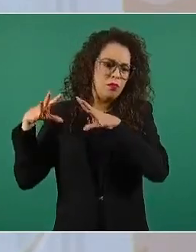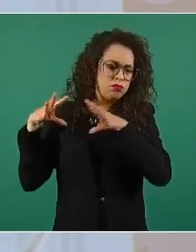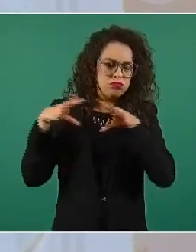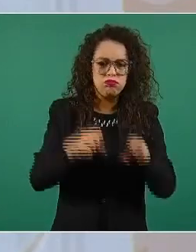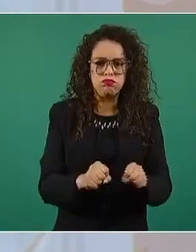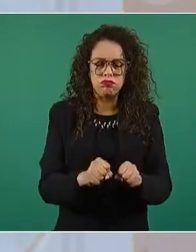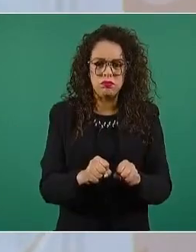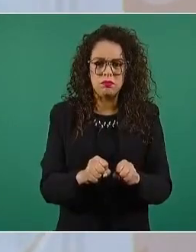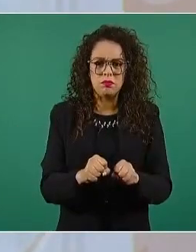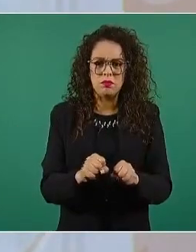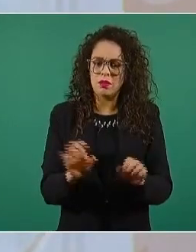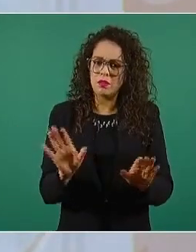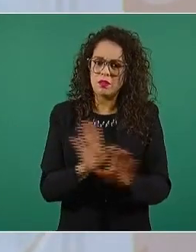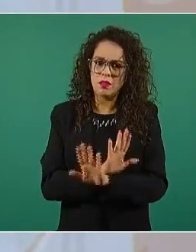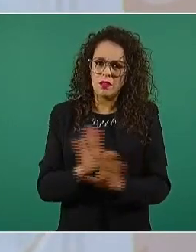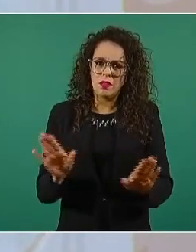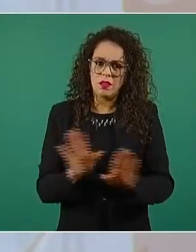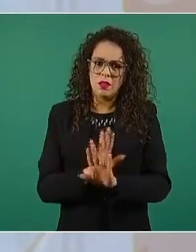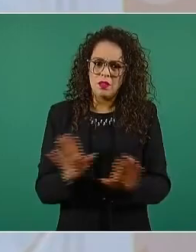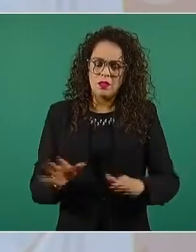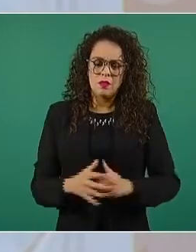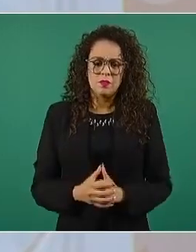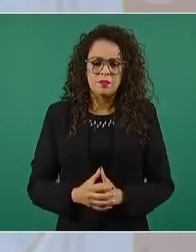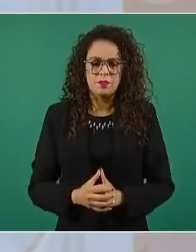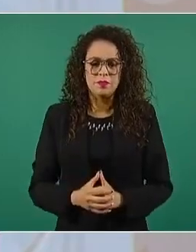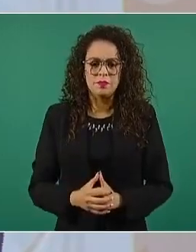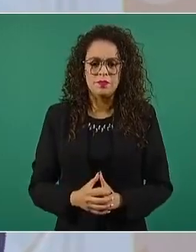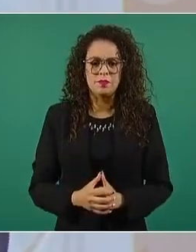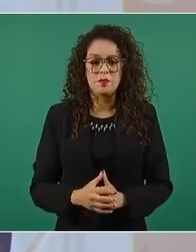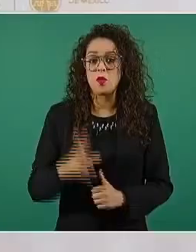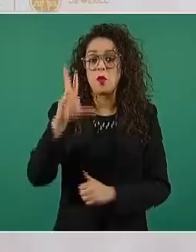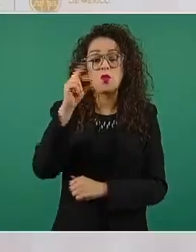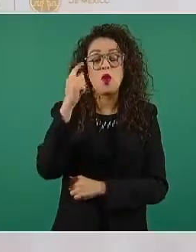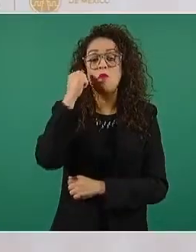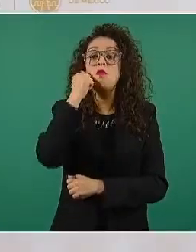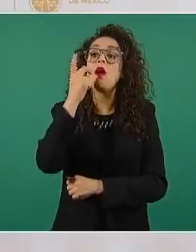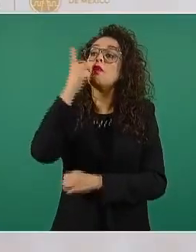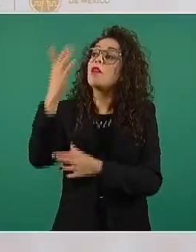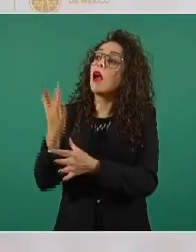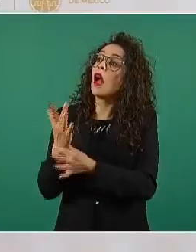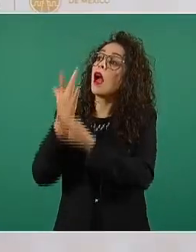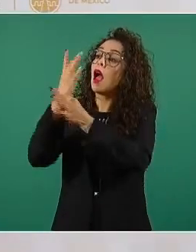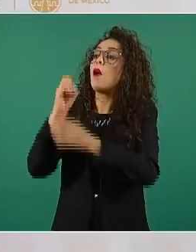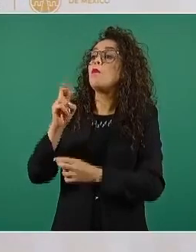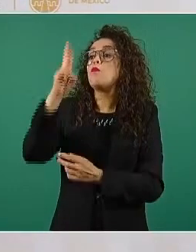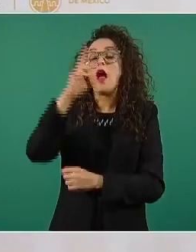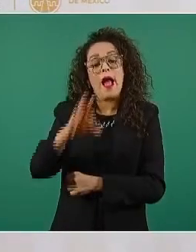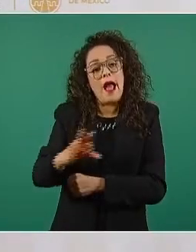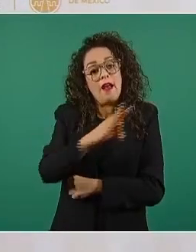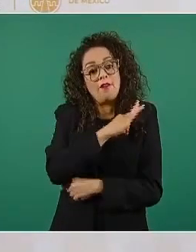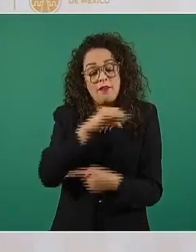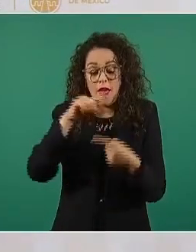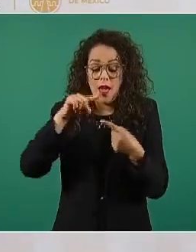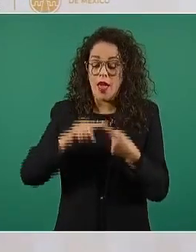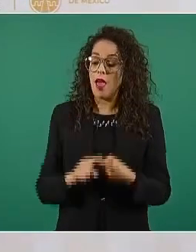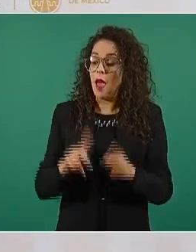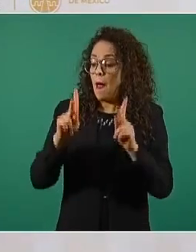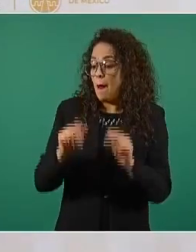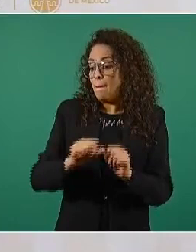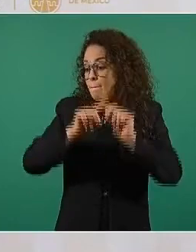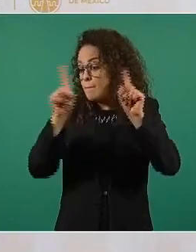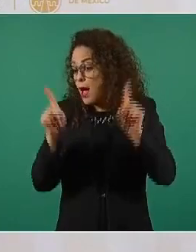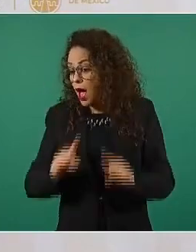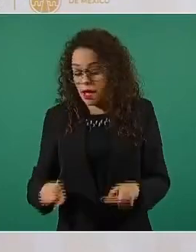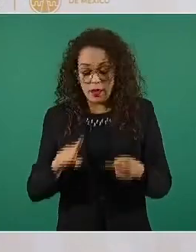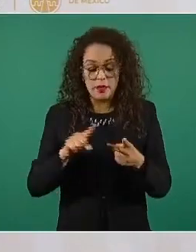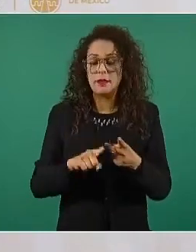una conquista, aunque se emprenda en nombre de la fe, de la paz, de la